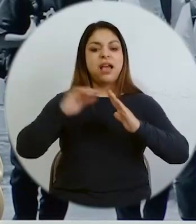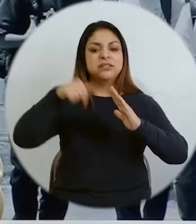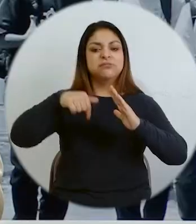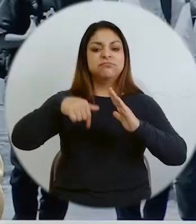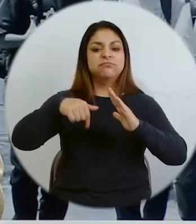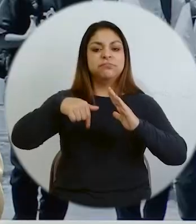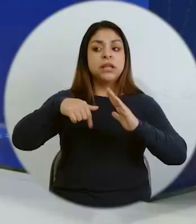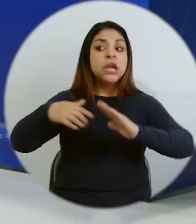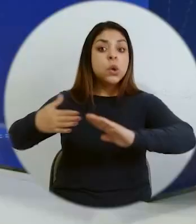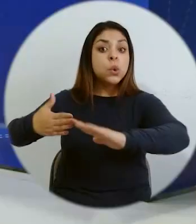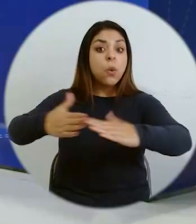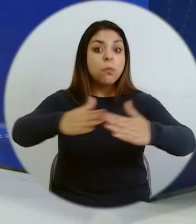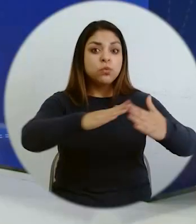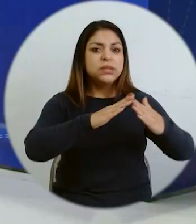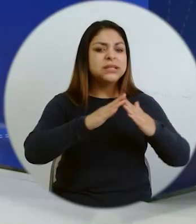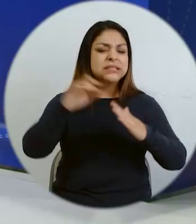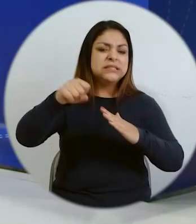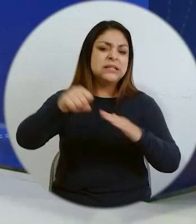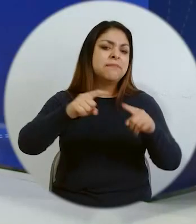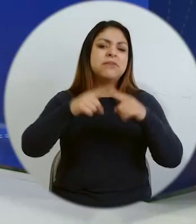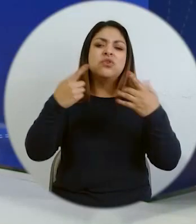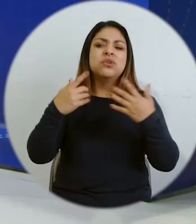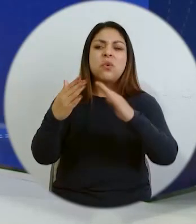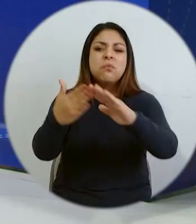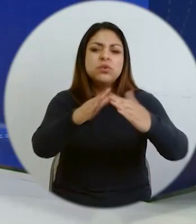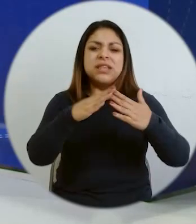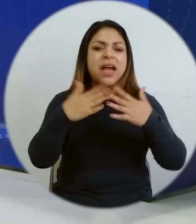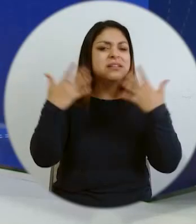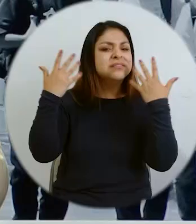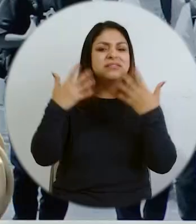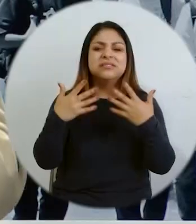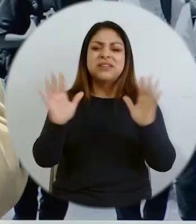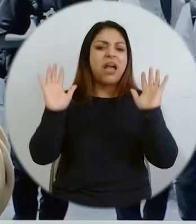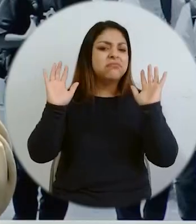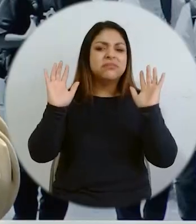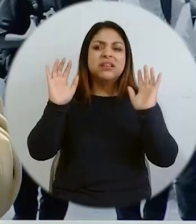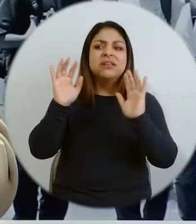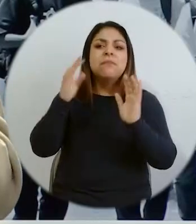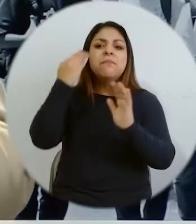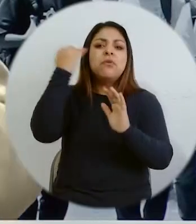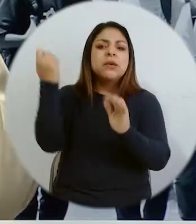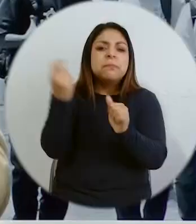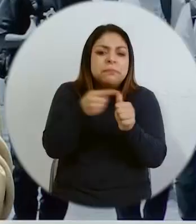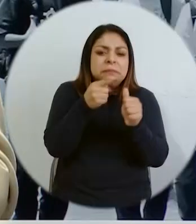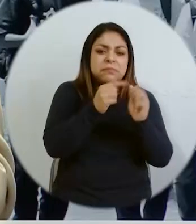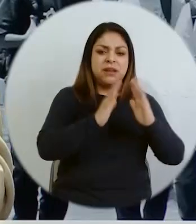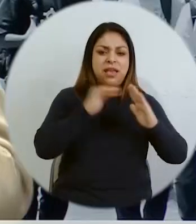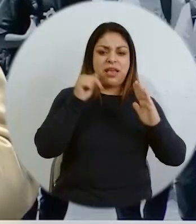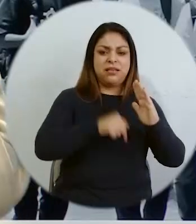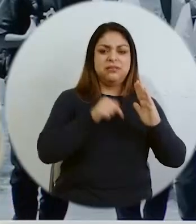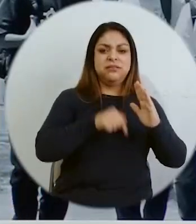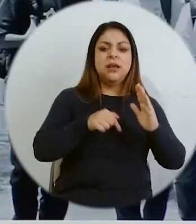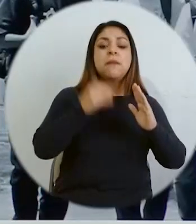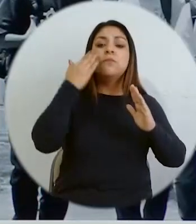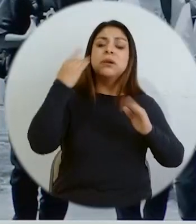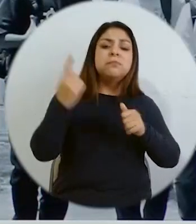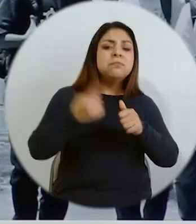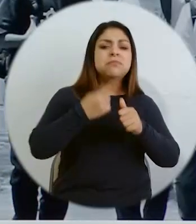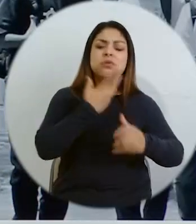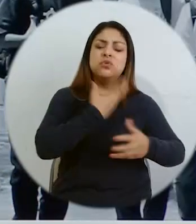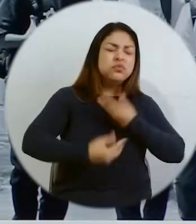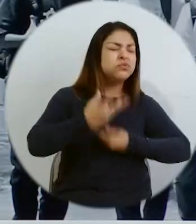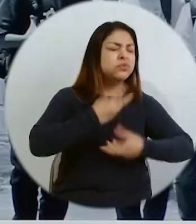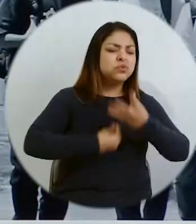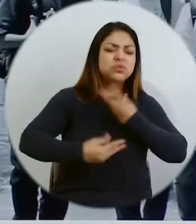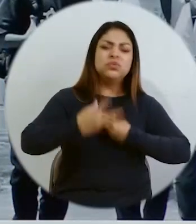tristemente. Se da mucho en la comunidad, pero eso es ya cuando trascendió. Este niño que ya está inmerso en la violencia en la comunidad, ya sufrió